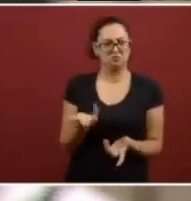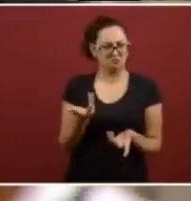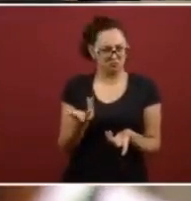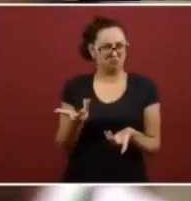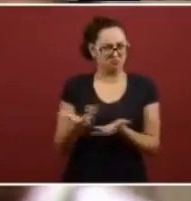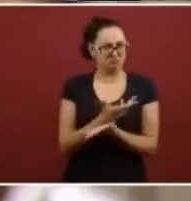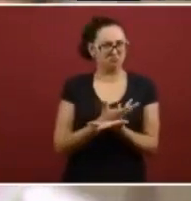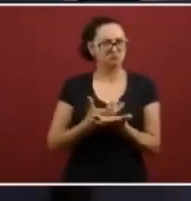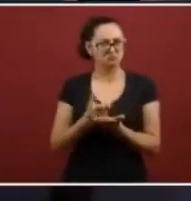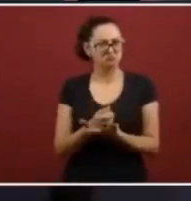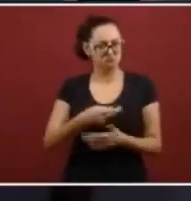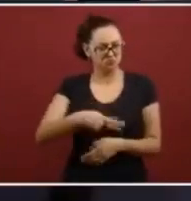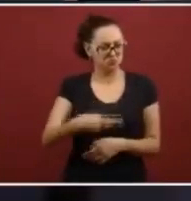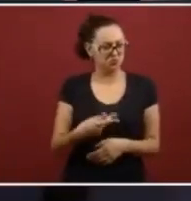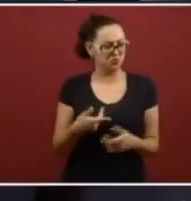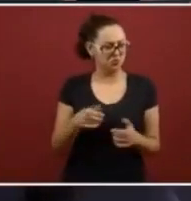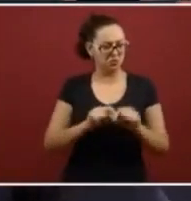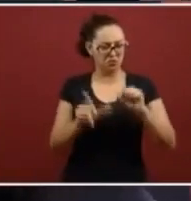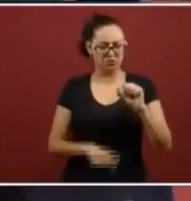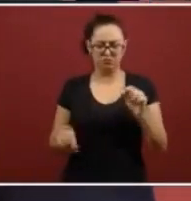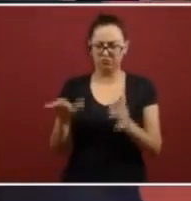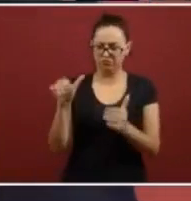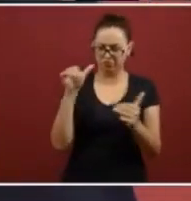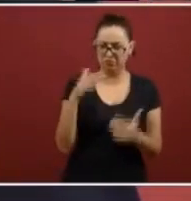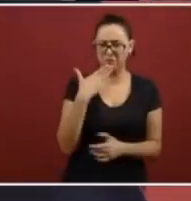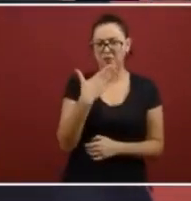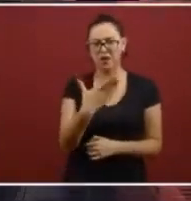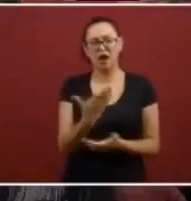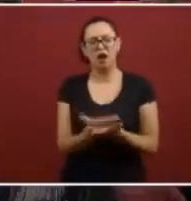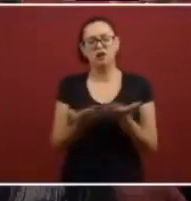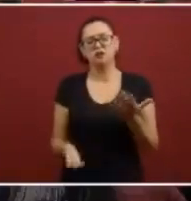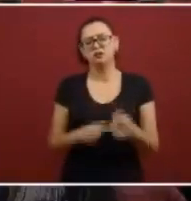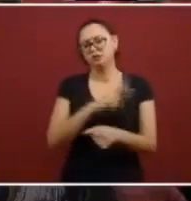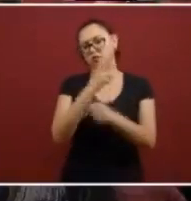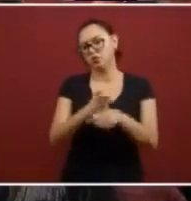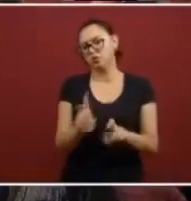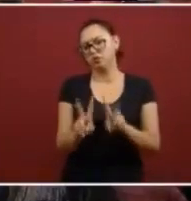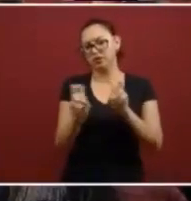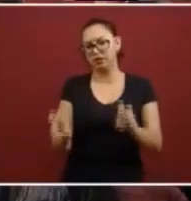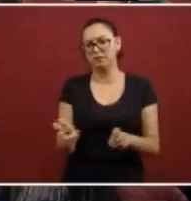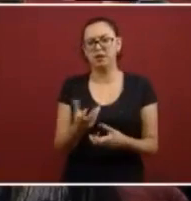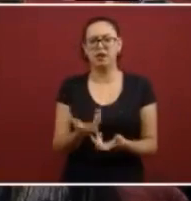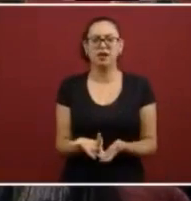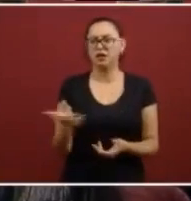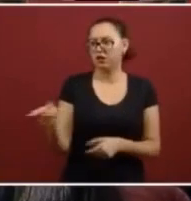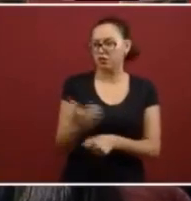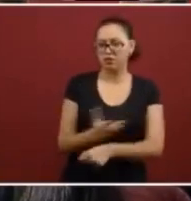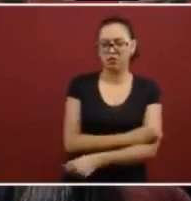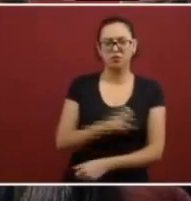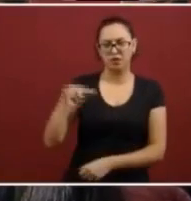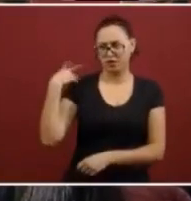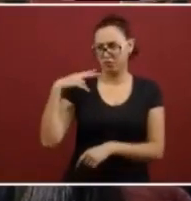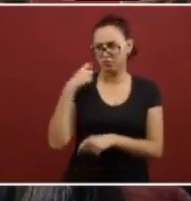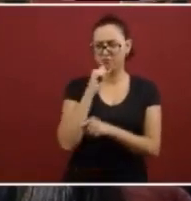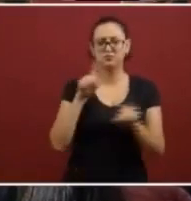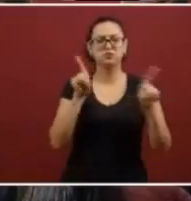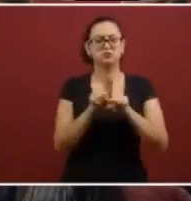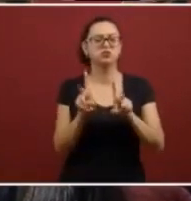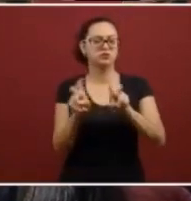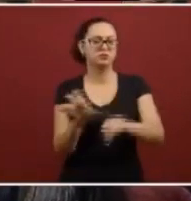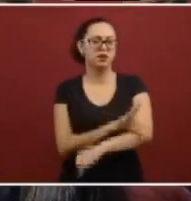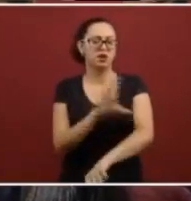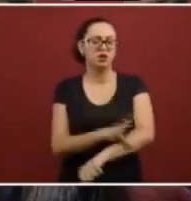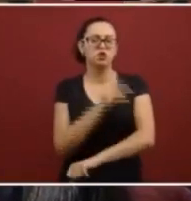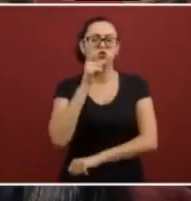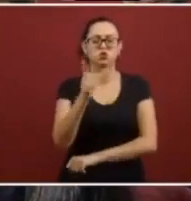país? Y el segundo tema es el tema que because se comentaba. apparently nuestro compañero the Veracruz, regular el tema press de has been las tarifas eléctricas.